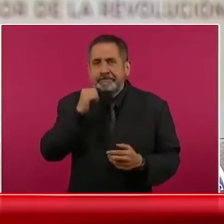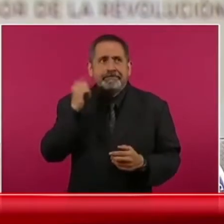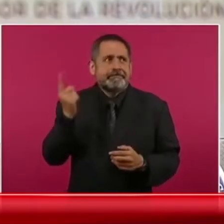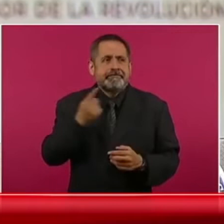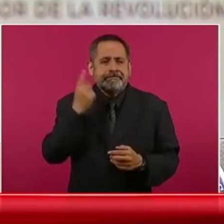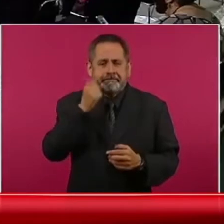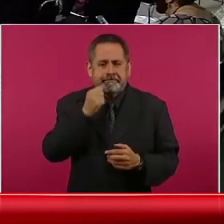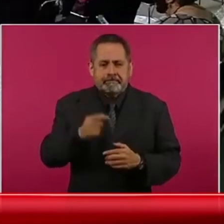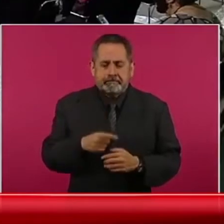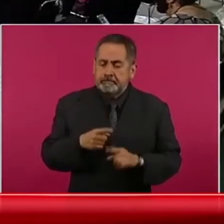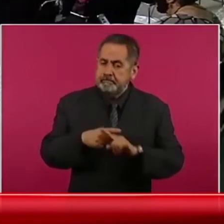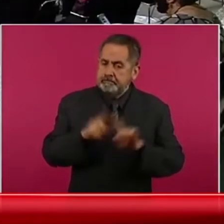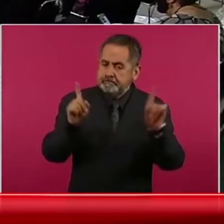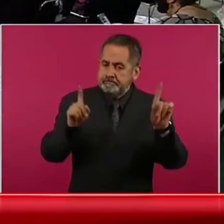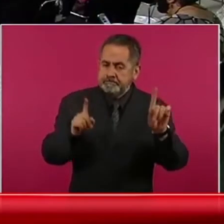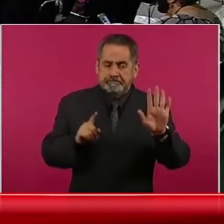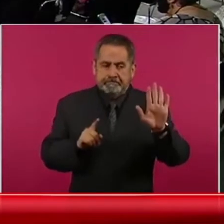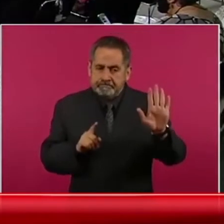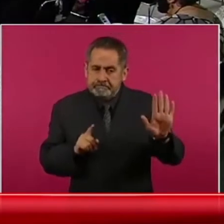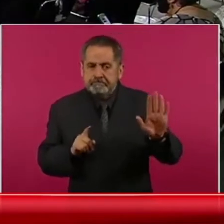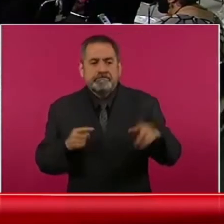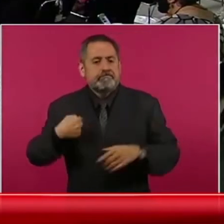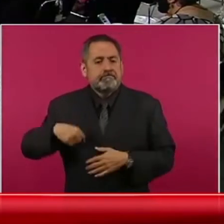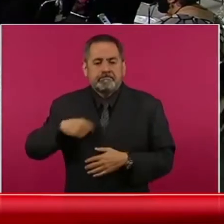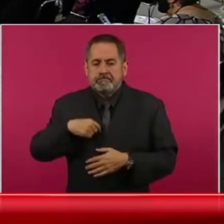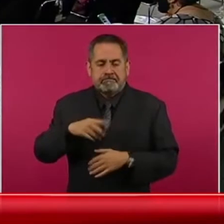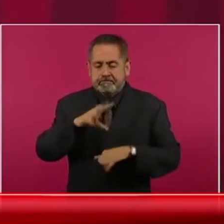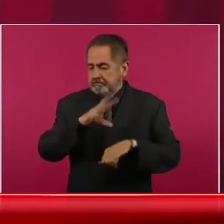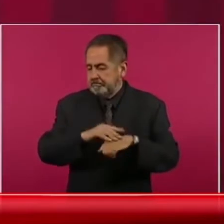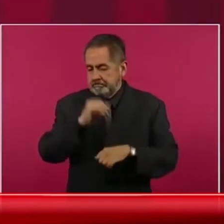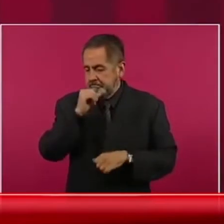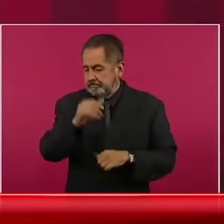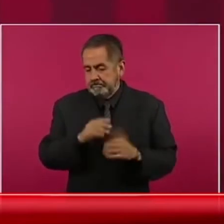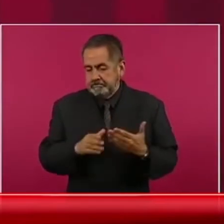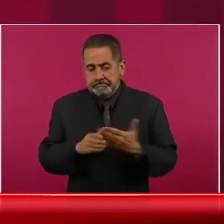Pero nosotros no vamos a permitir